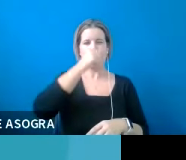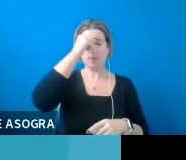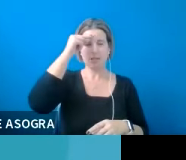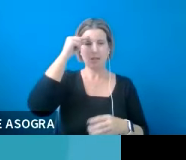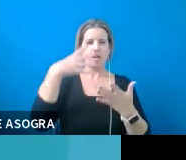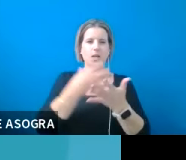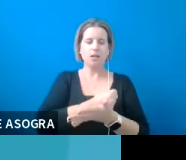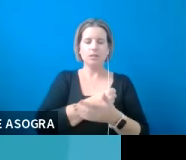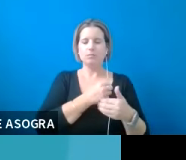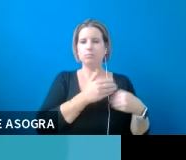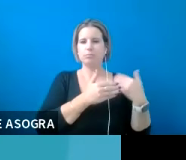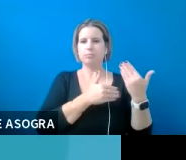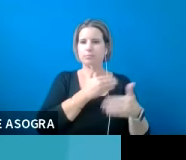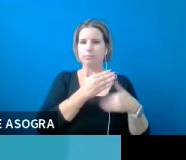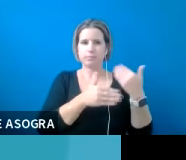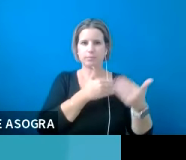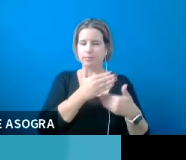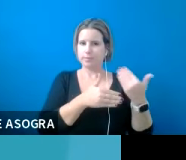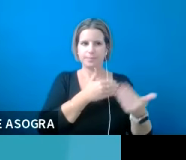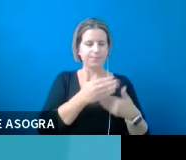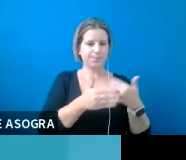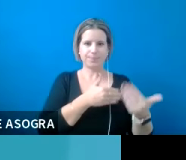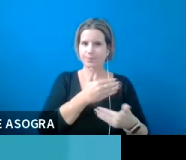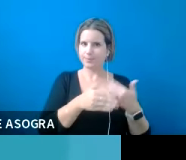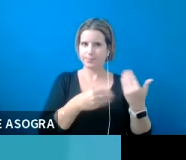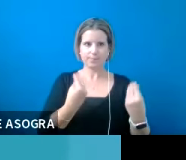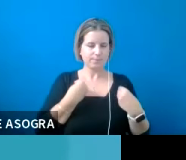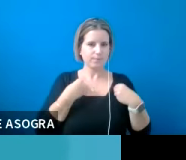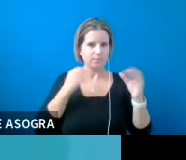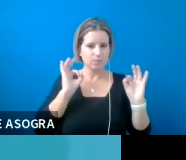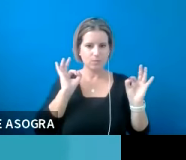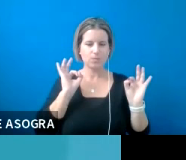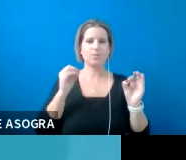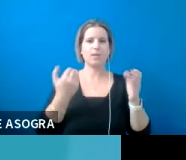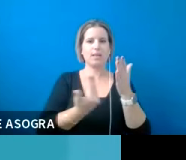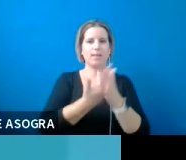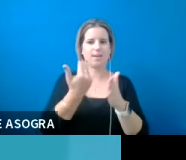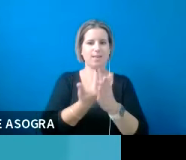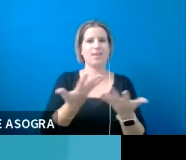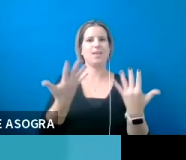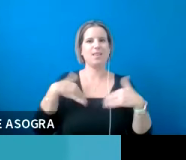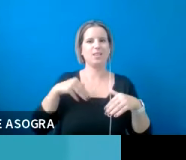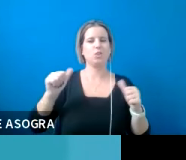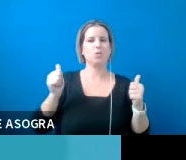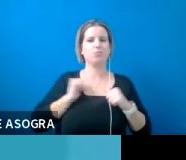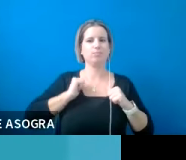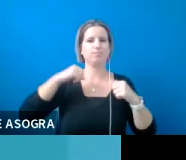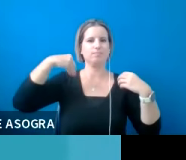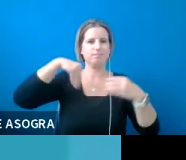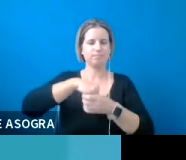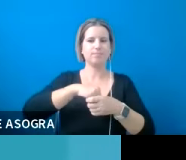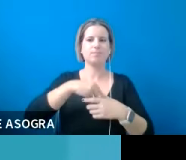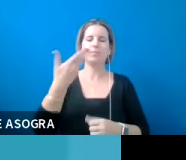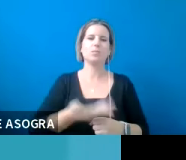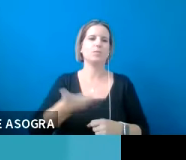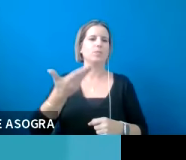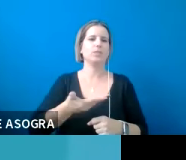periplo previo que han vivido y que llevan cada una de ellas en sus mochilas ha sido un detonante clave